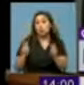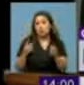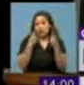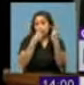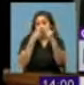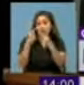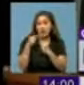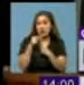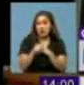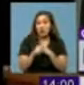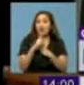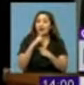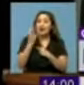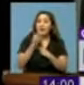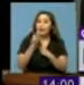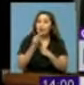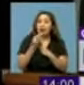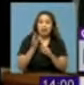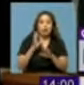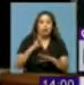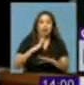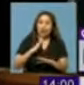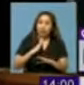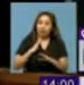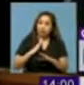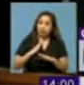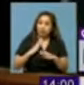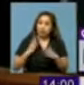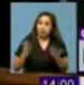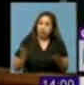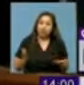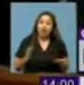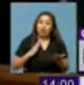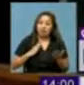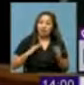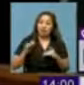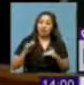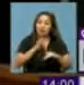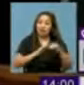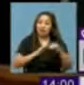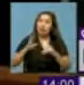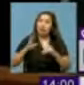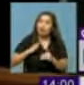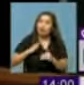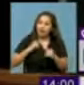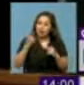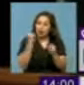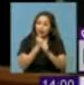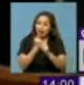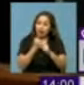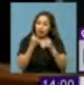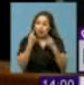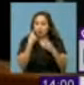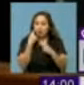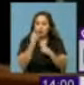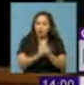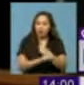sinceramente deja mucho que desear en su gestión. Ustedes lo han visto,